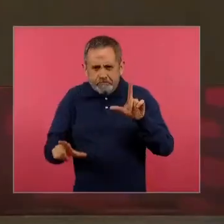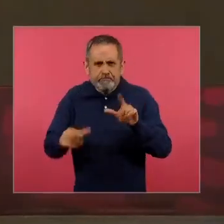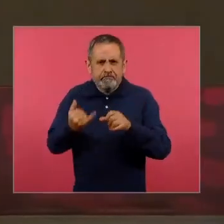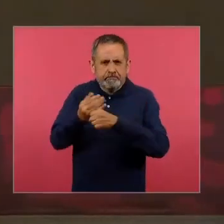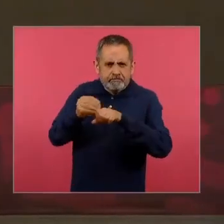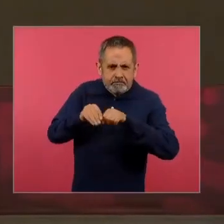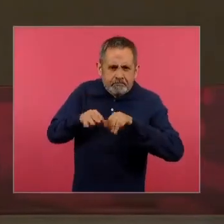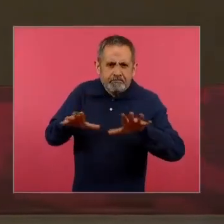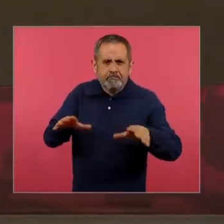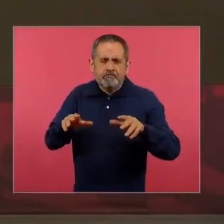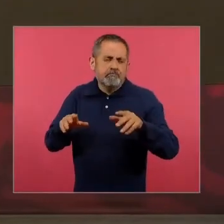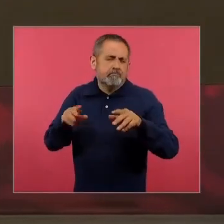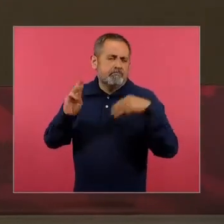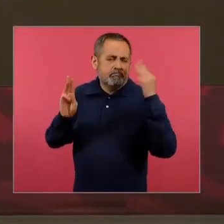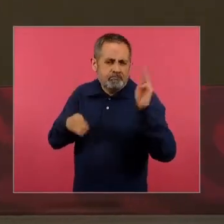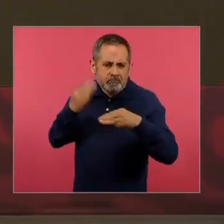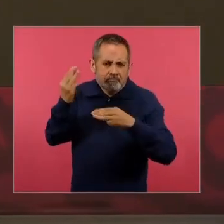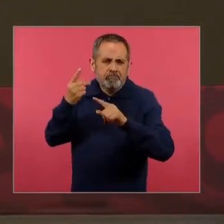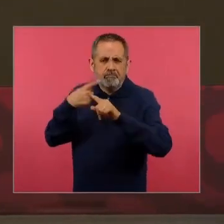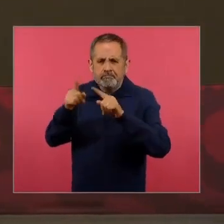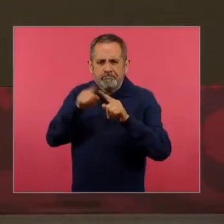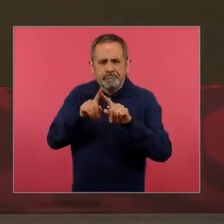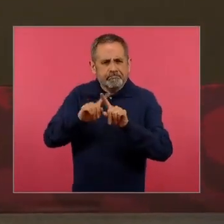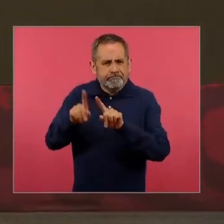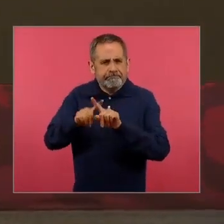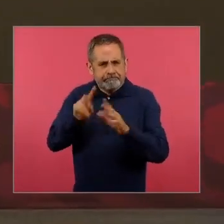en relación con el mundo. Esto lo